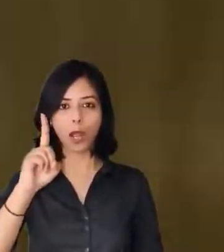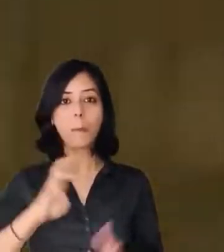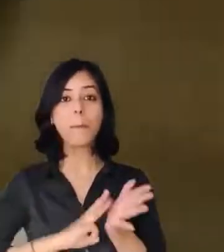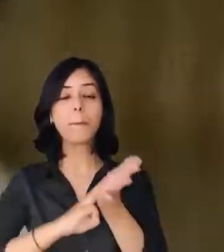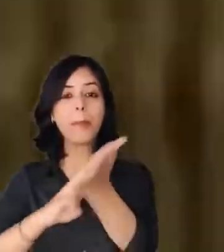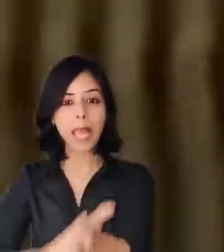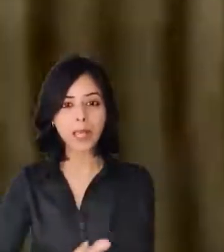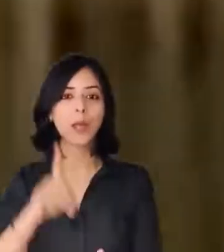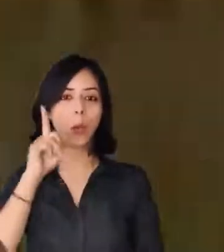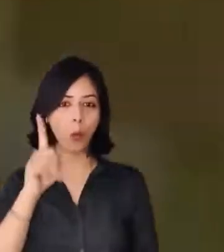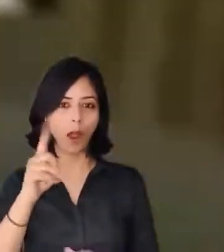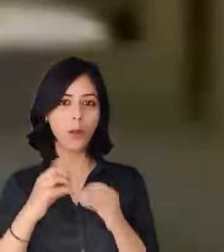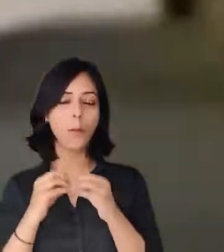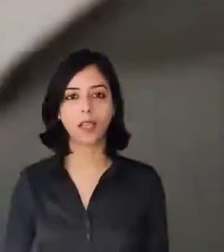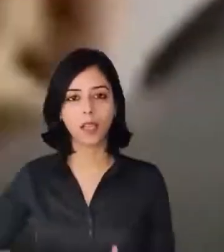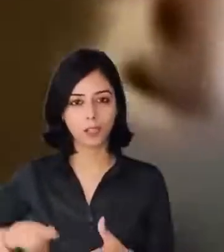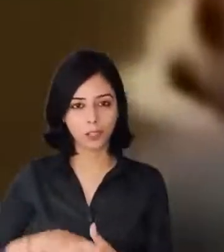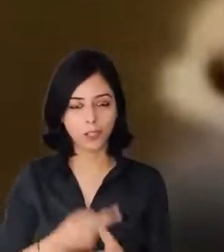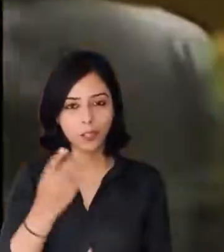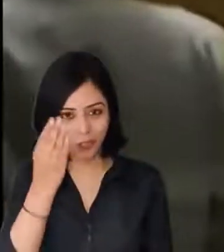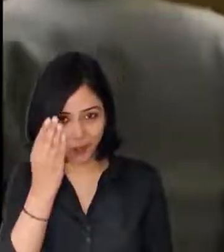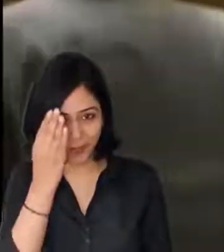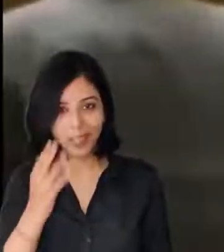máxima, cadena perpetua.